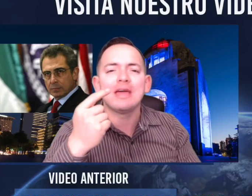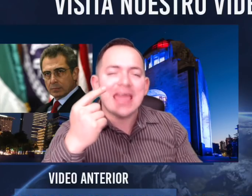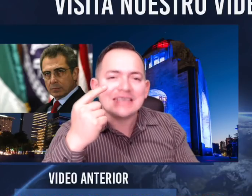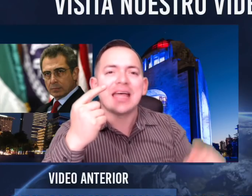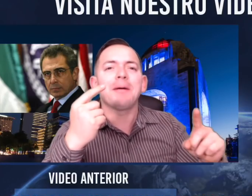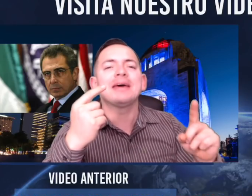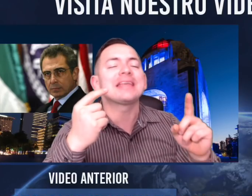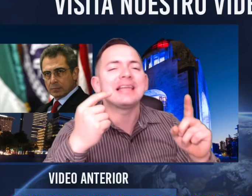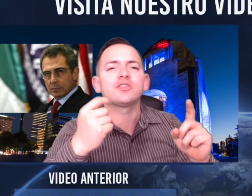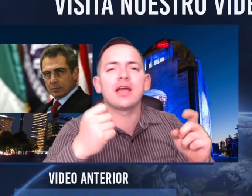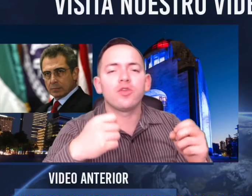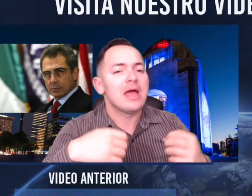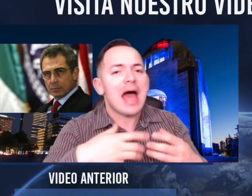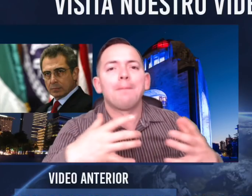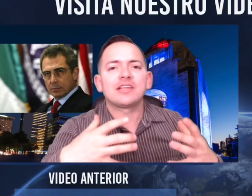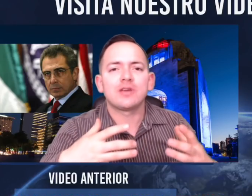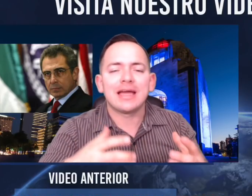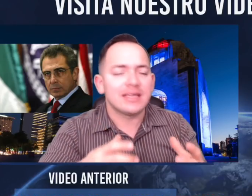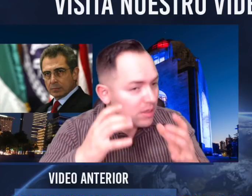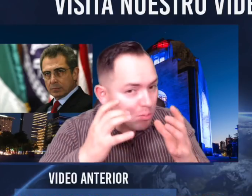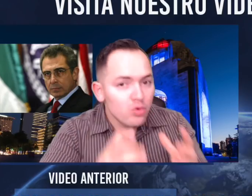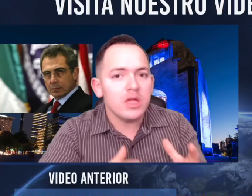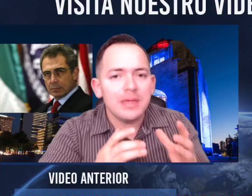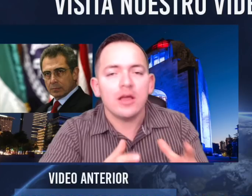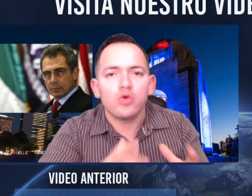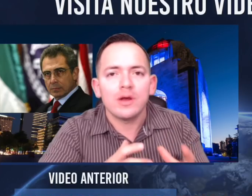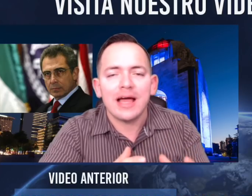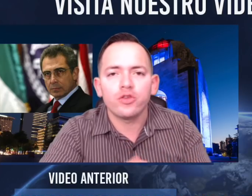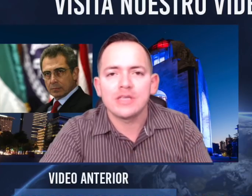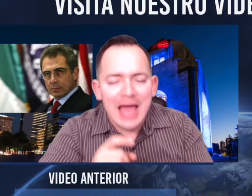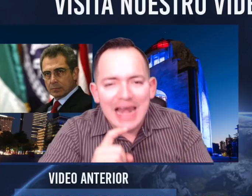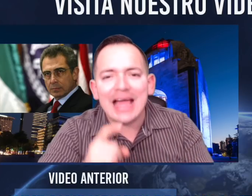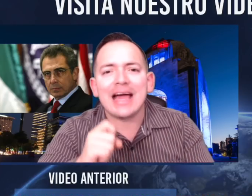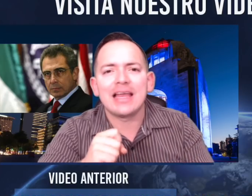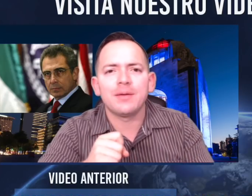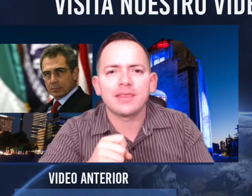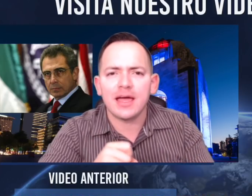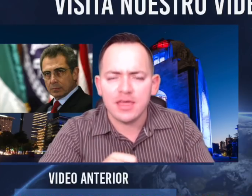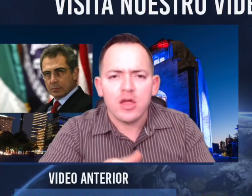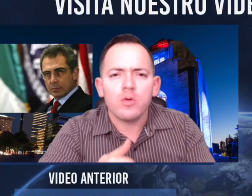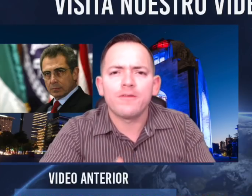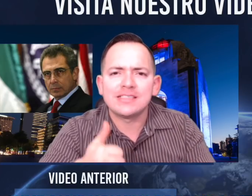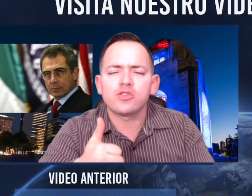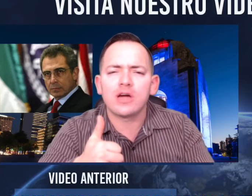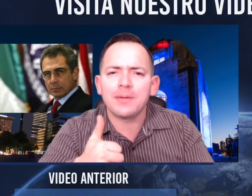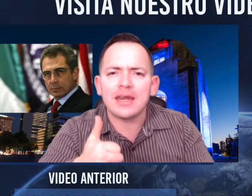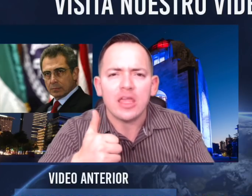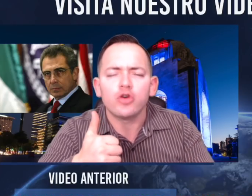su hijo, estaba relacionado a personajes muy vinculados a la Caja Libertad,